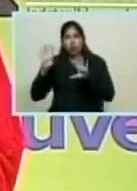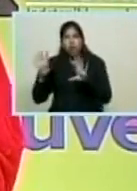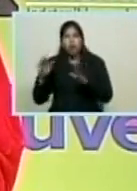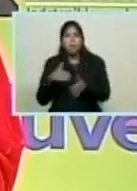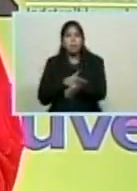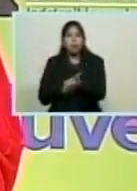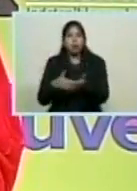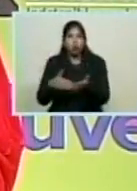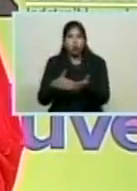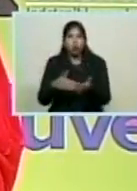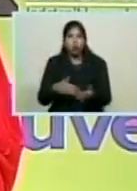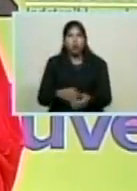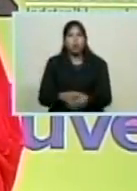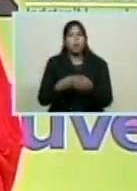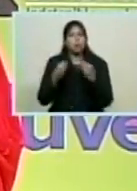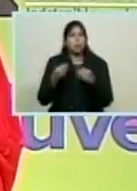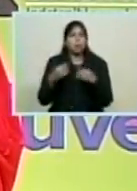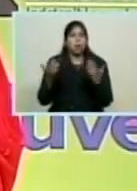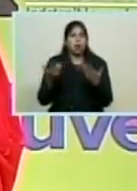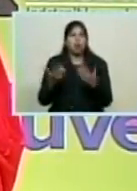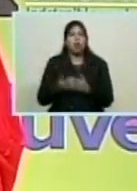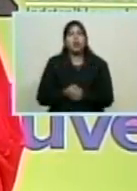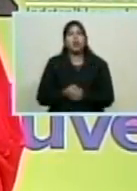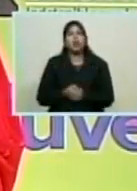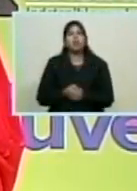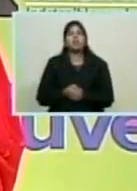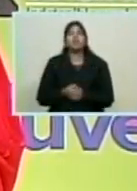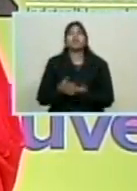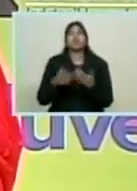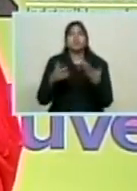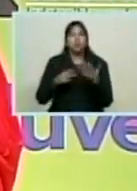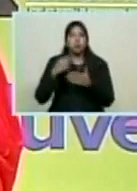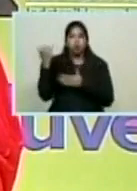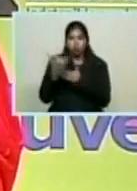101.309 millones para el plan de adquisición,